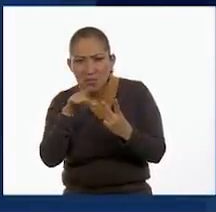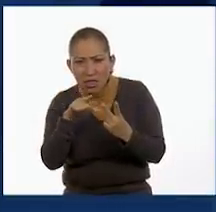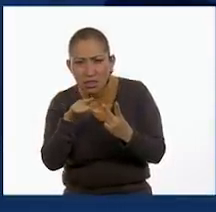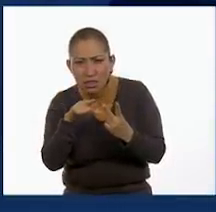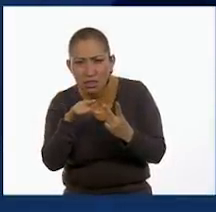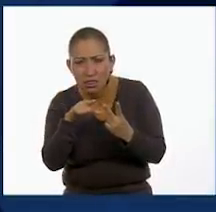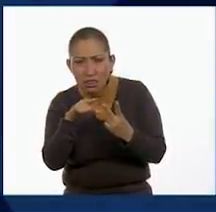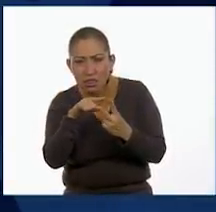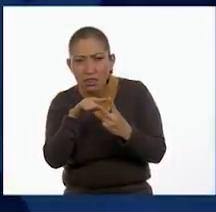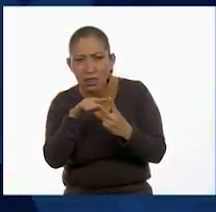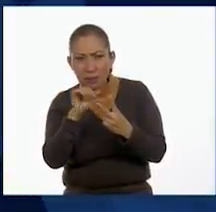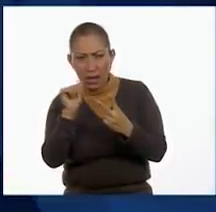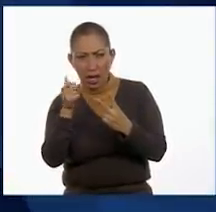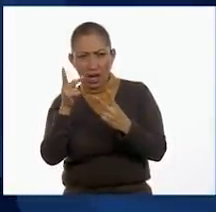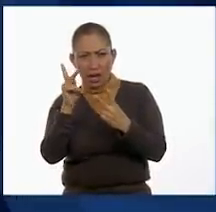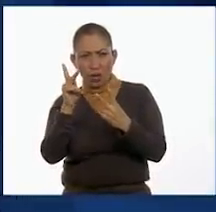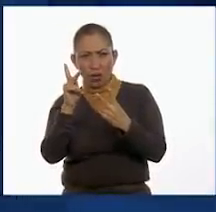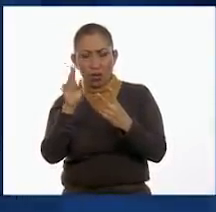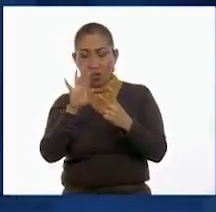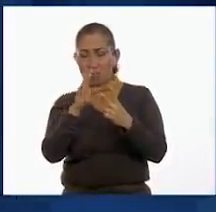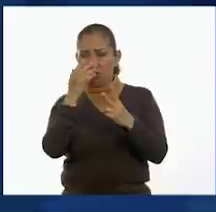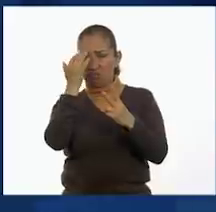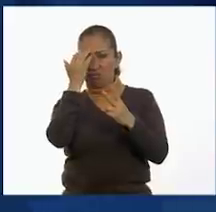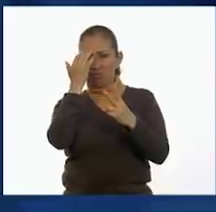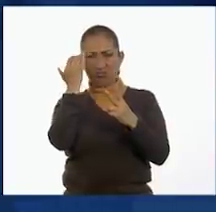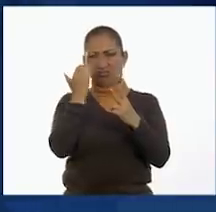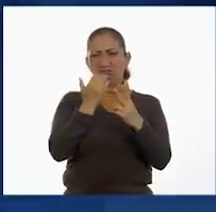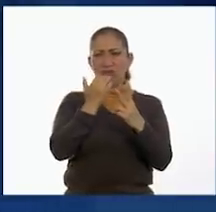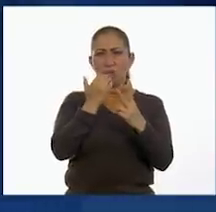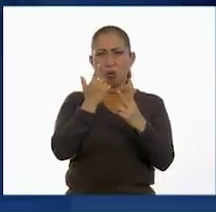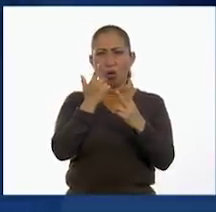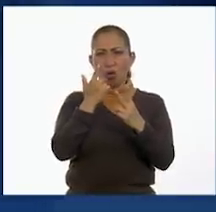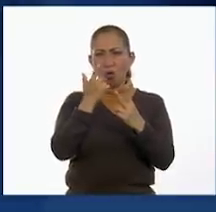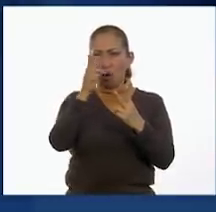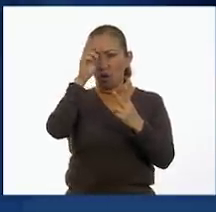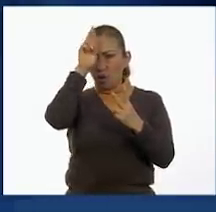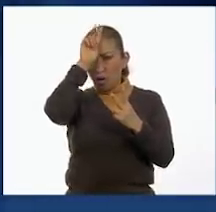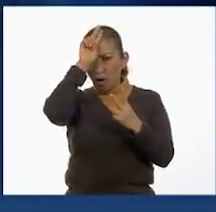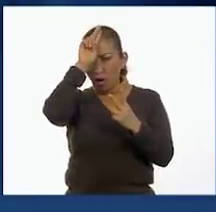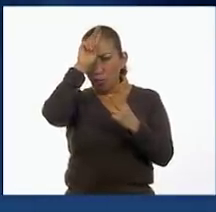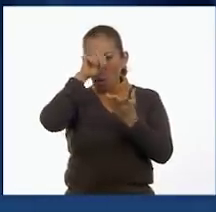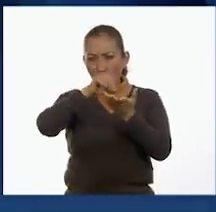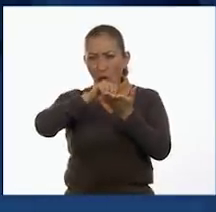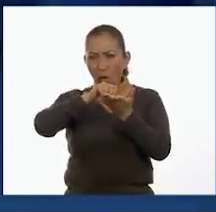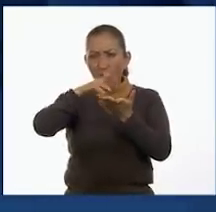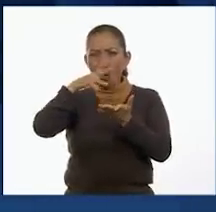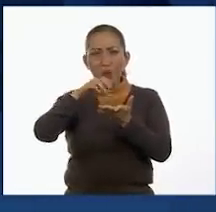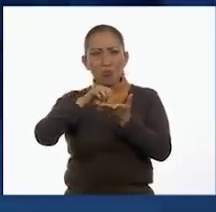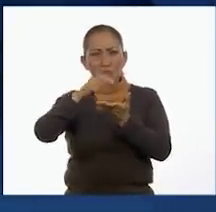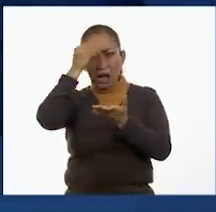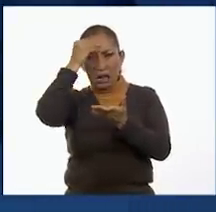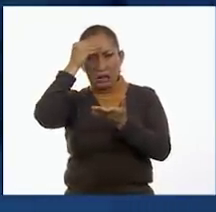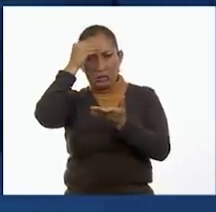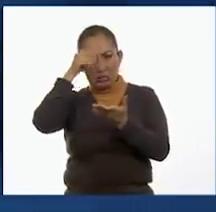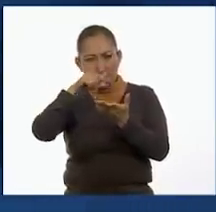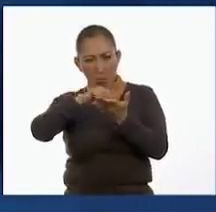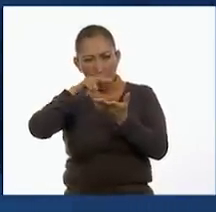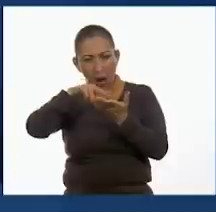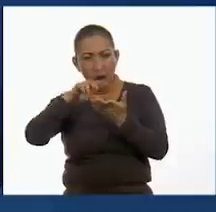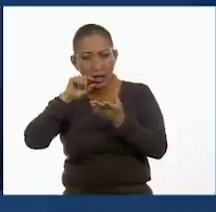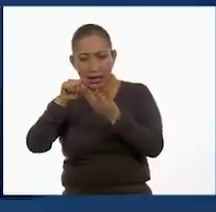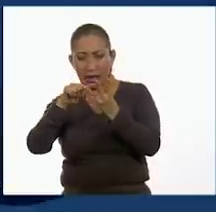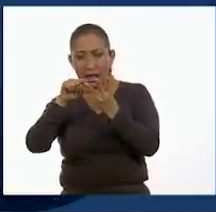también, pero parece como un grillito o un bicho. Y supongo que el tercero